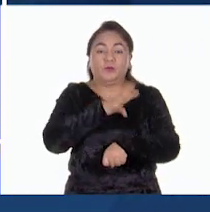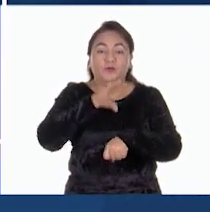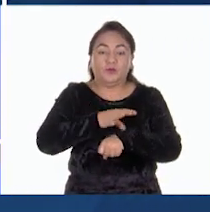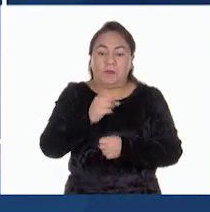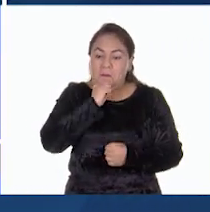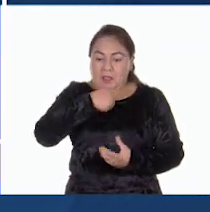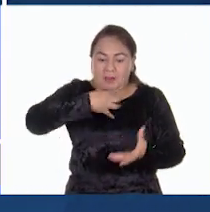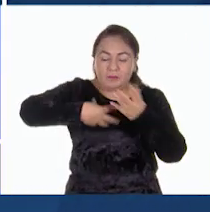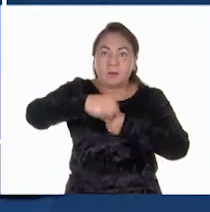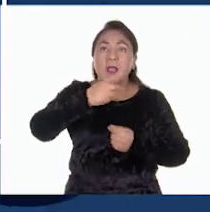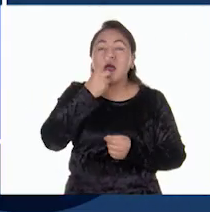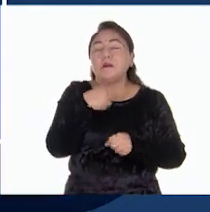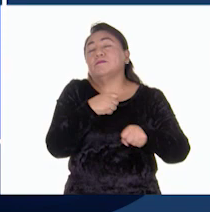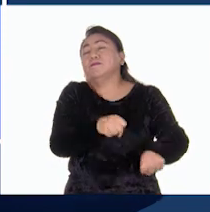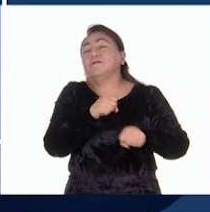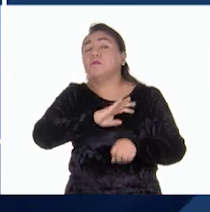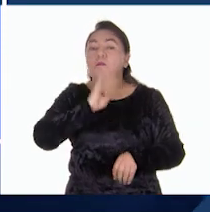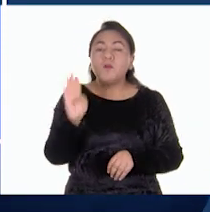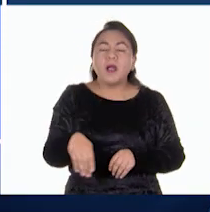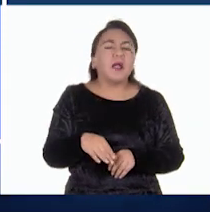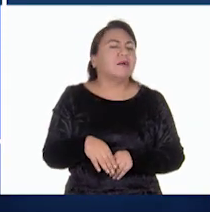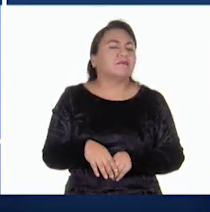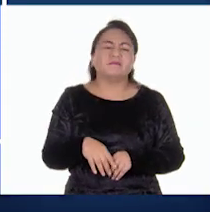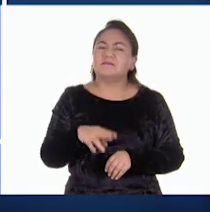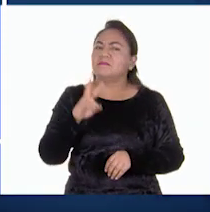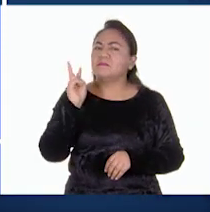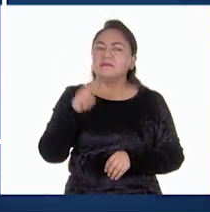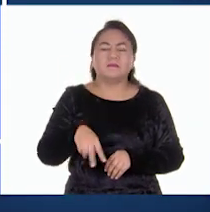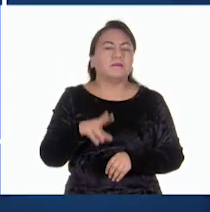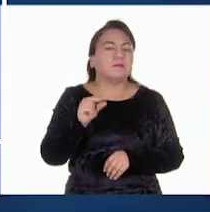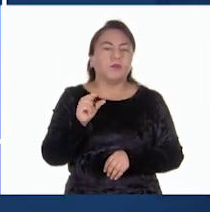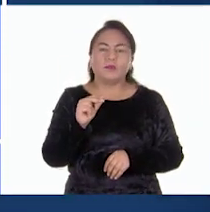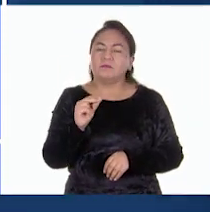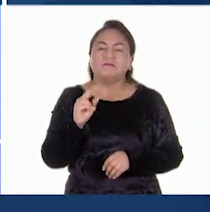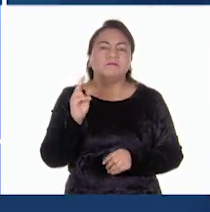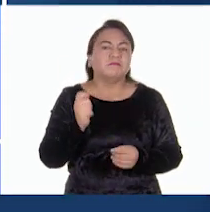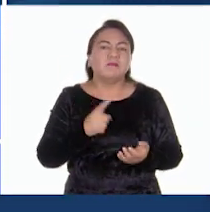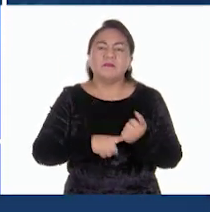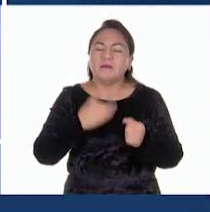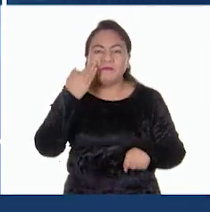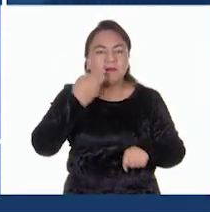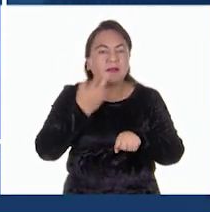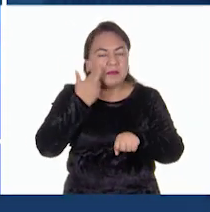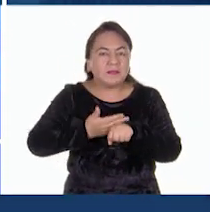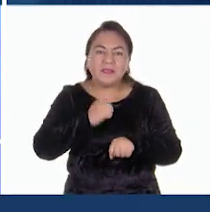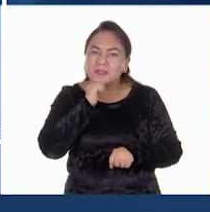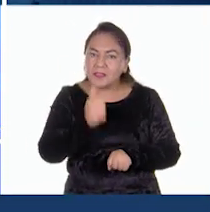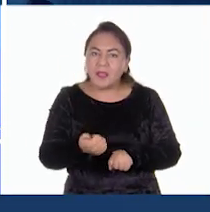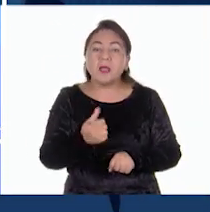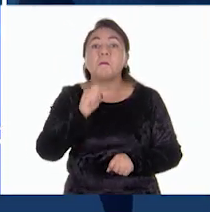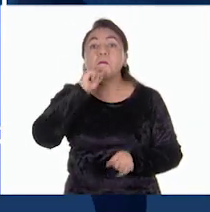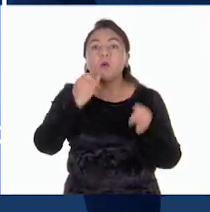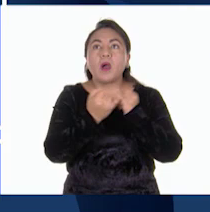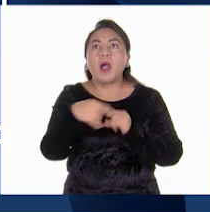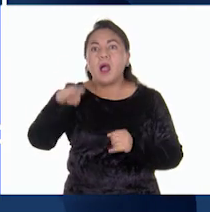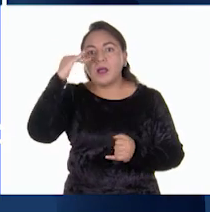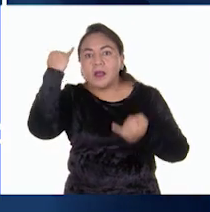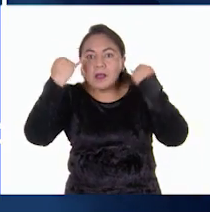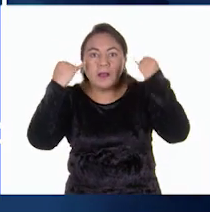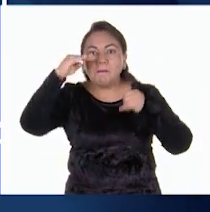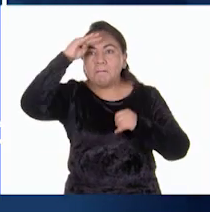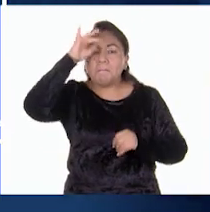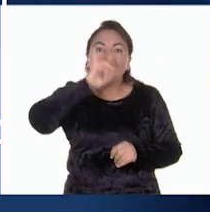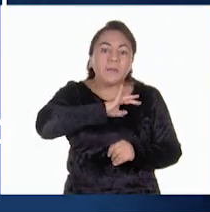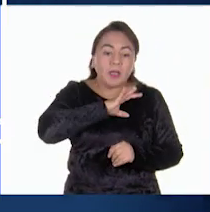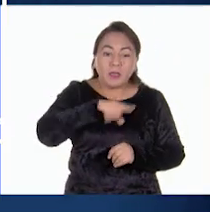que ellos mismos generan son completamente irresponsables. Lo mismo debe decirse sobre el temor supersticioso de